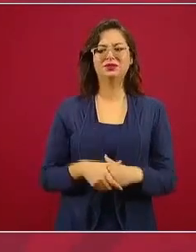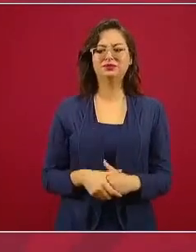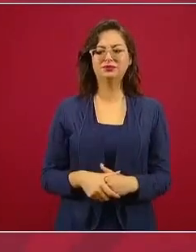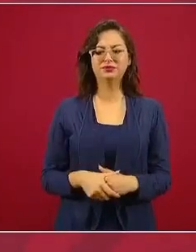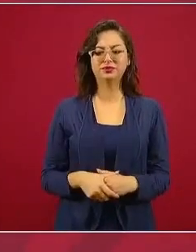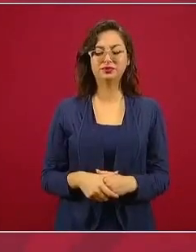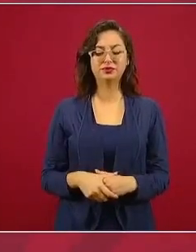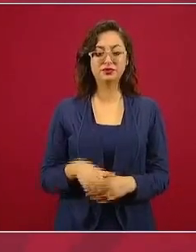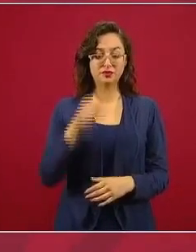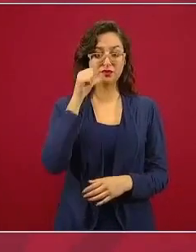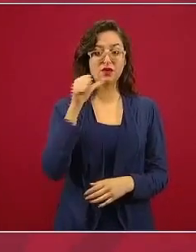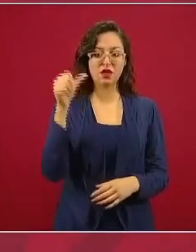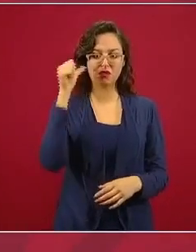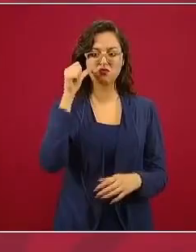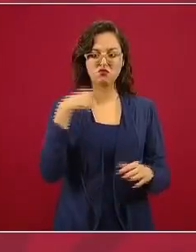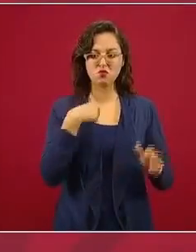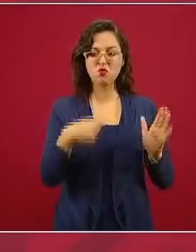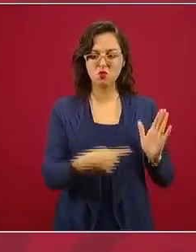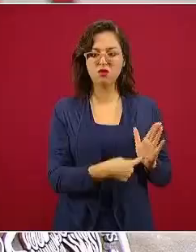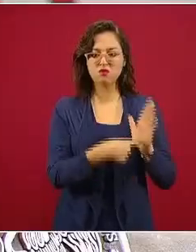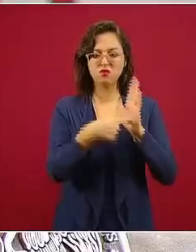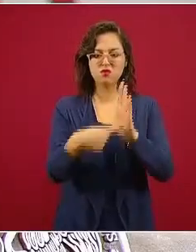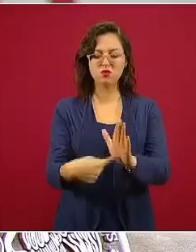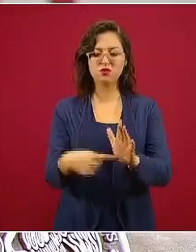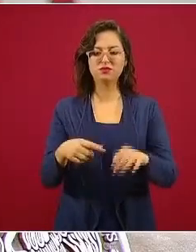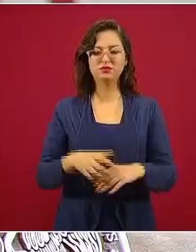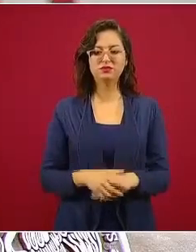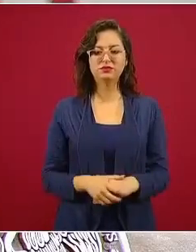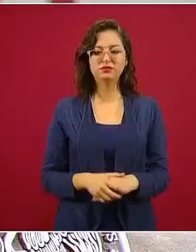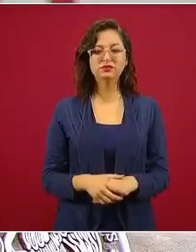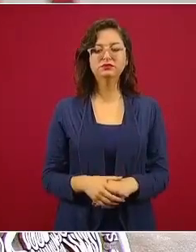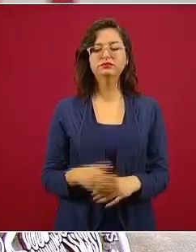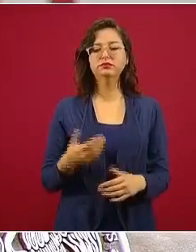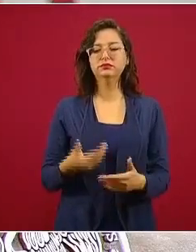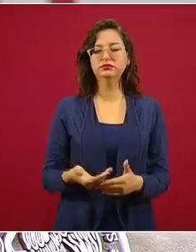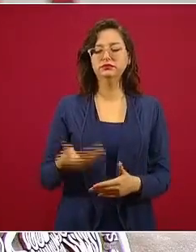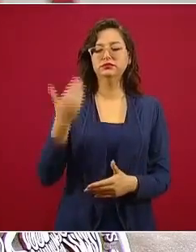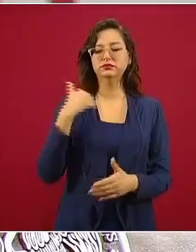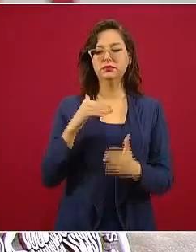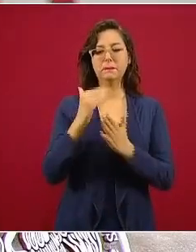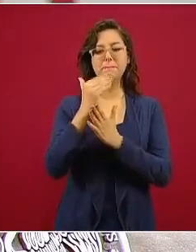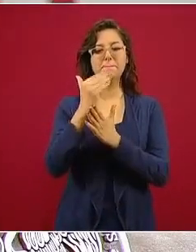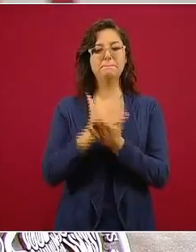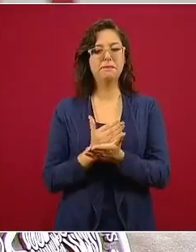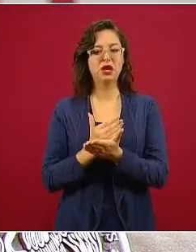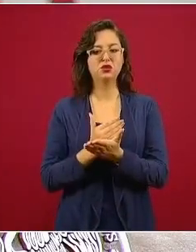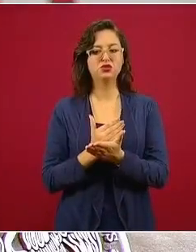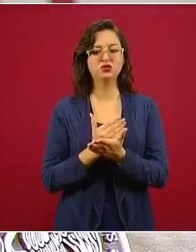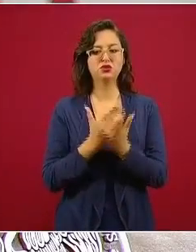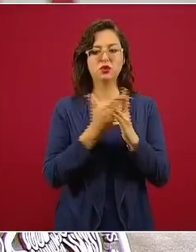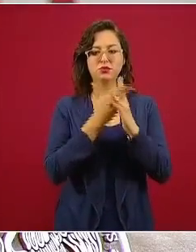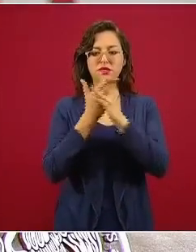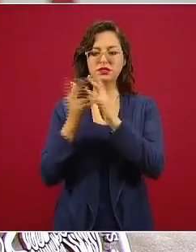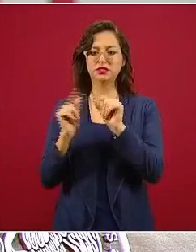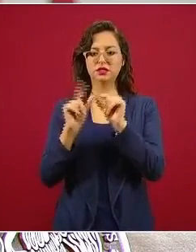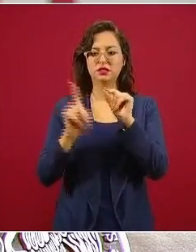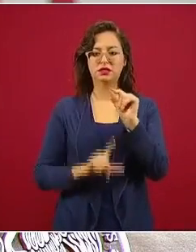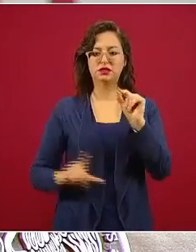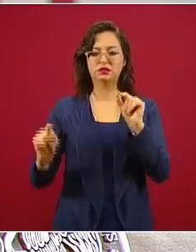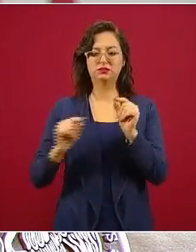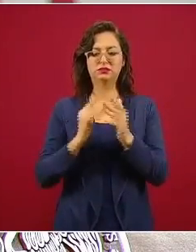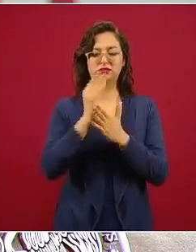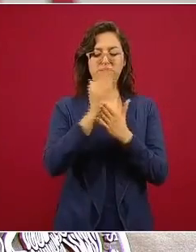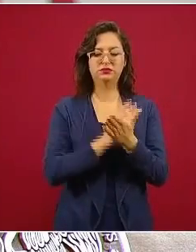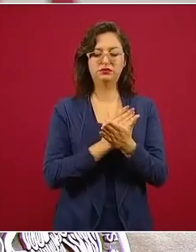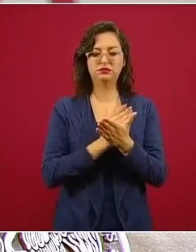Ayer les voy a mostrar, es de los días con menos homicidios en el país, claro.